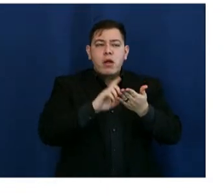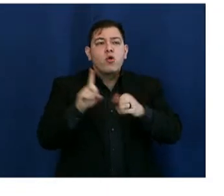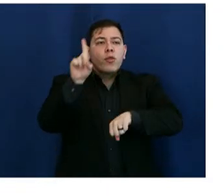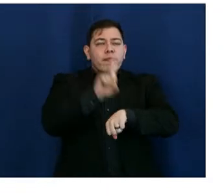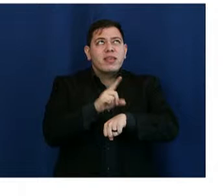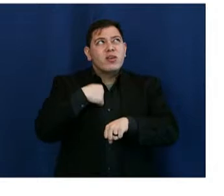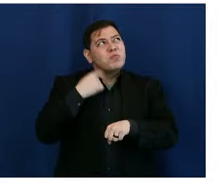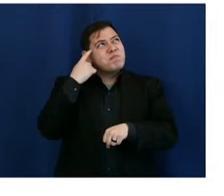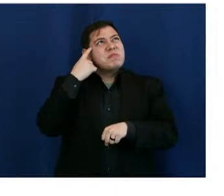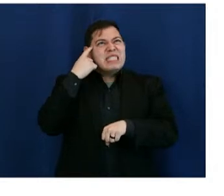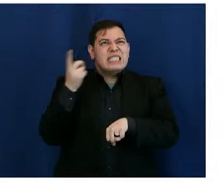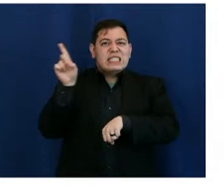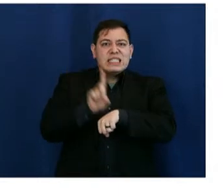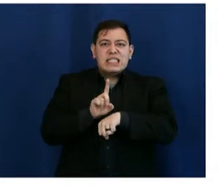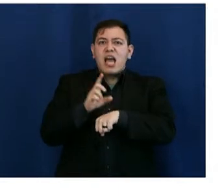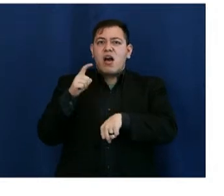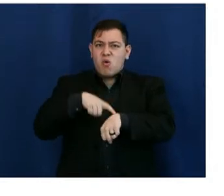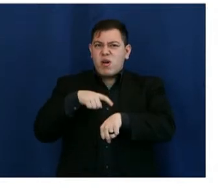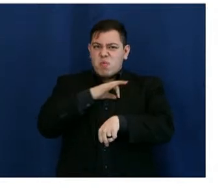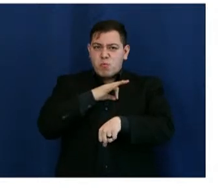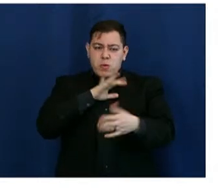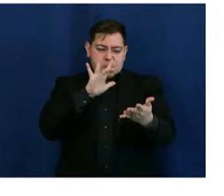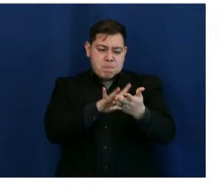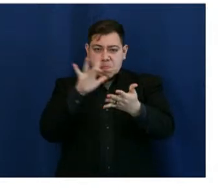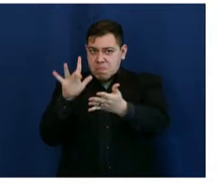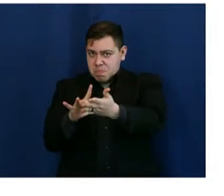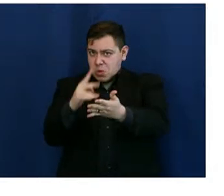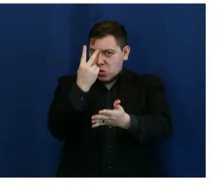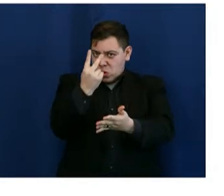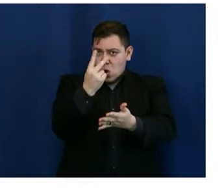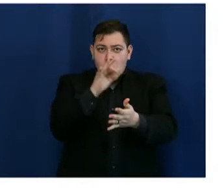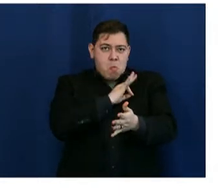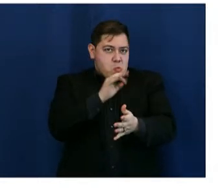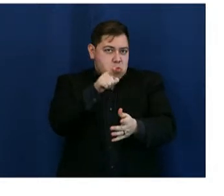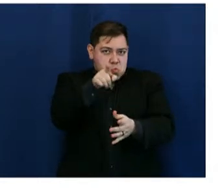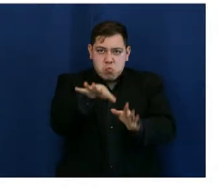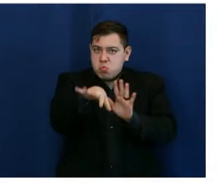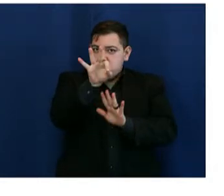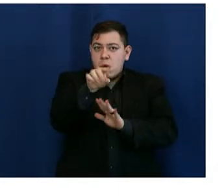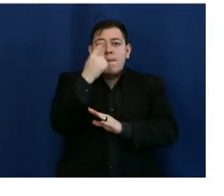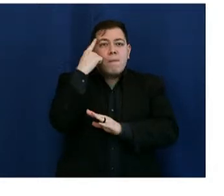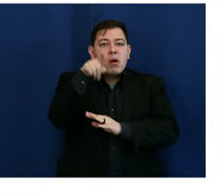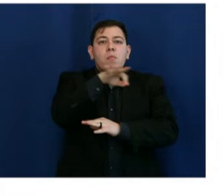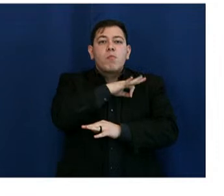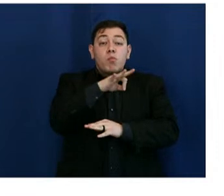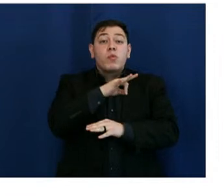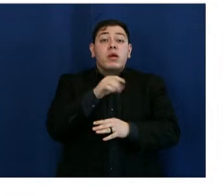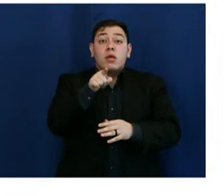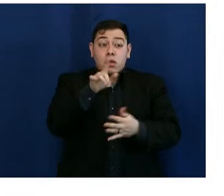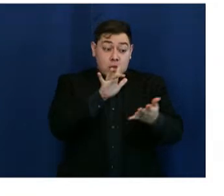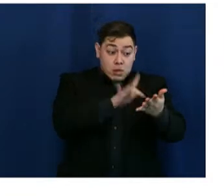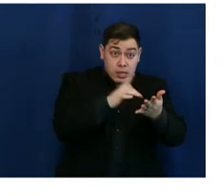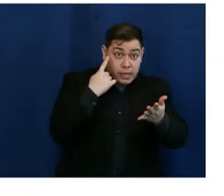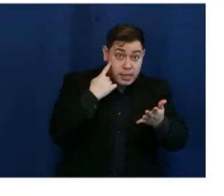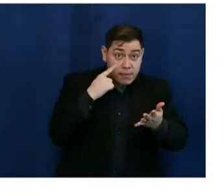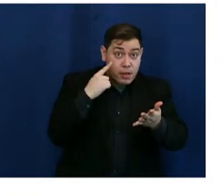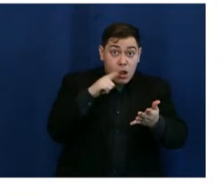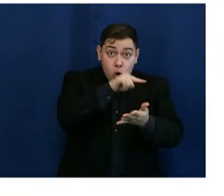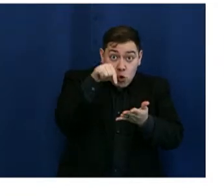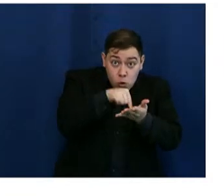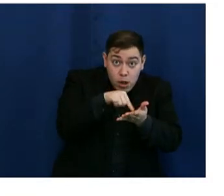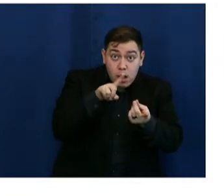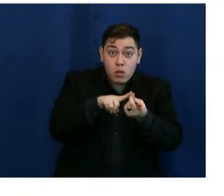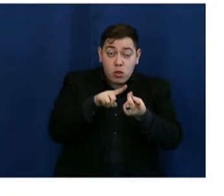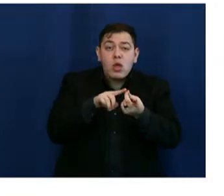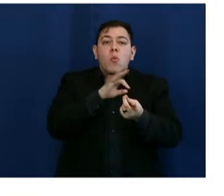semana. Si hacen clic a uno de los botones sitios de vacunación por ubicación, los llevará a un mapa interactivo donde podrá ver todos los spots